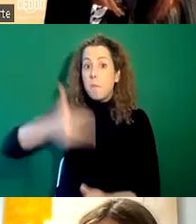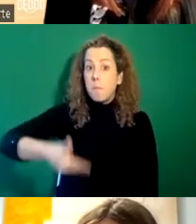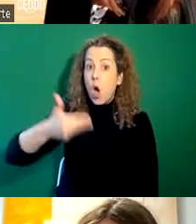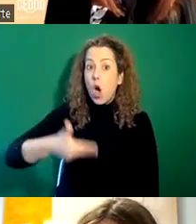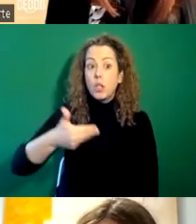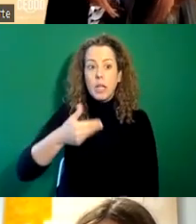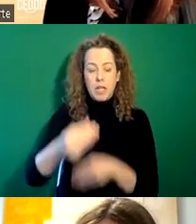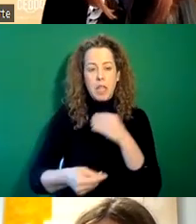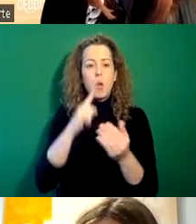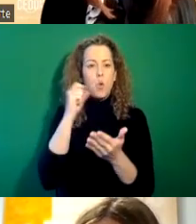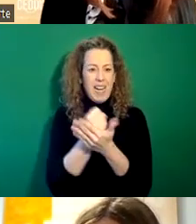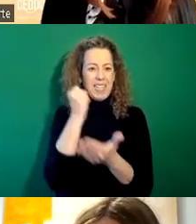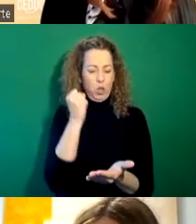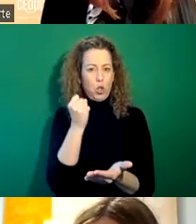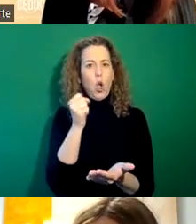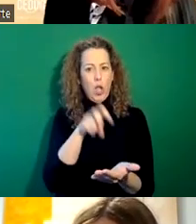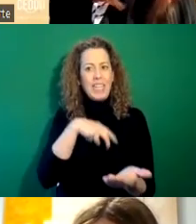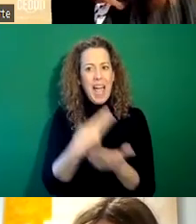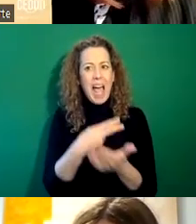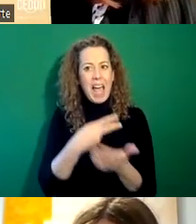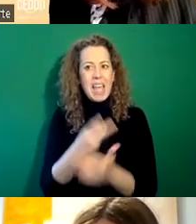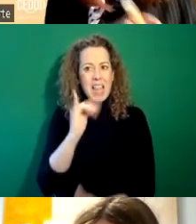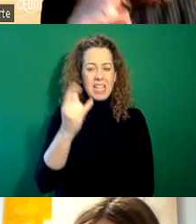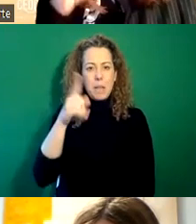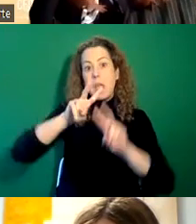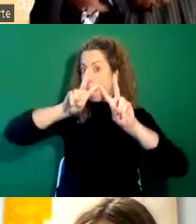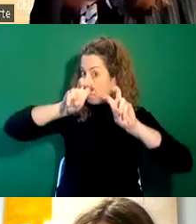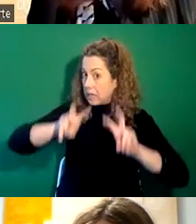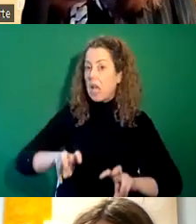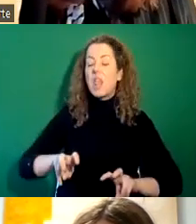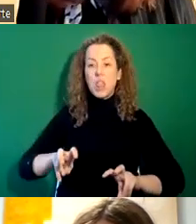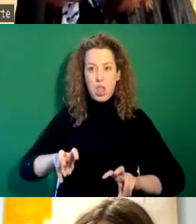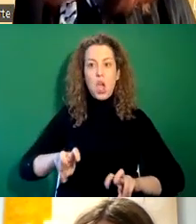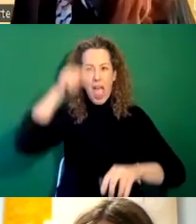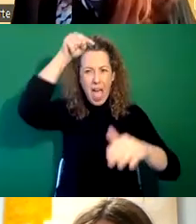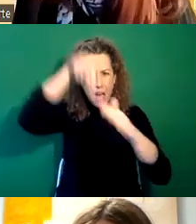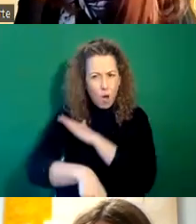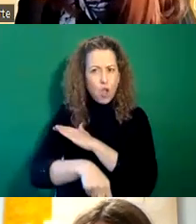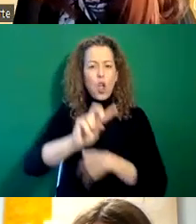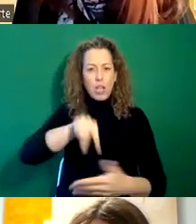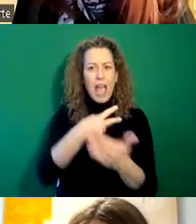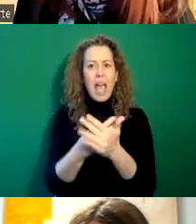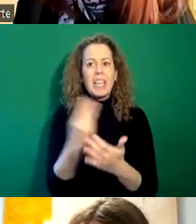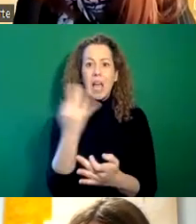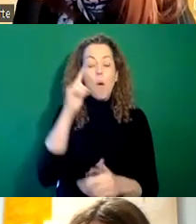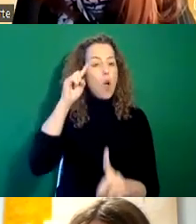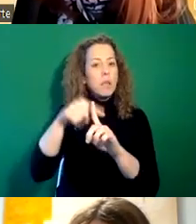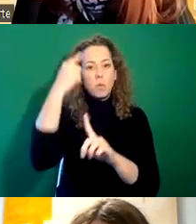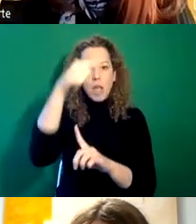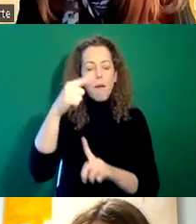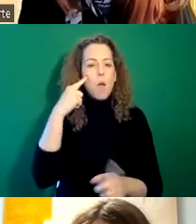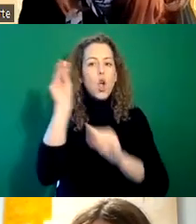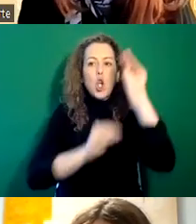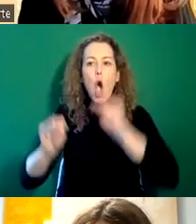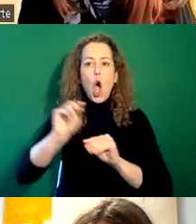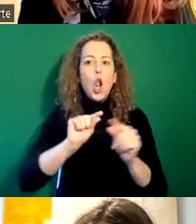hacer un registro de caídas y una investigación a fondo de la caída para ver qué cosas podemos corregir